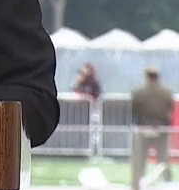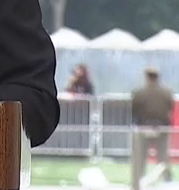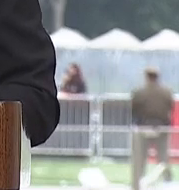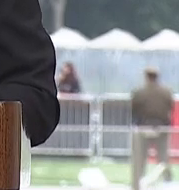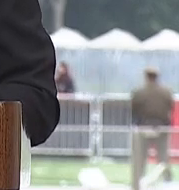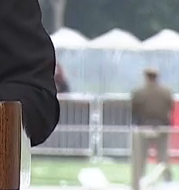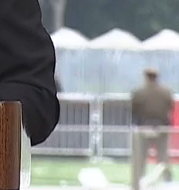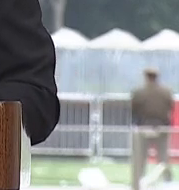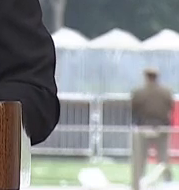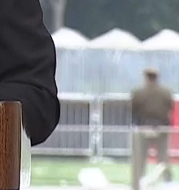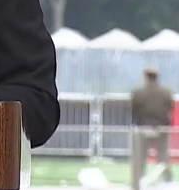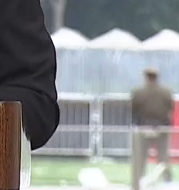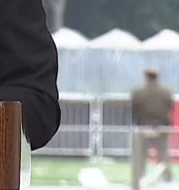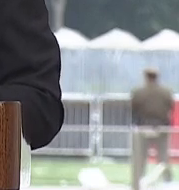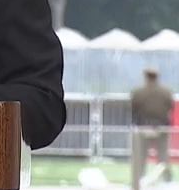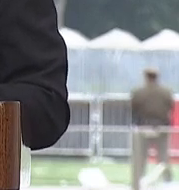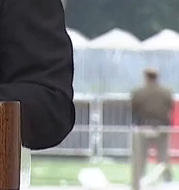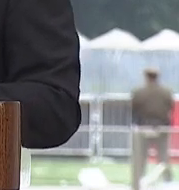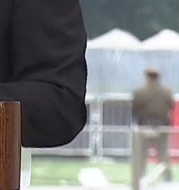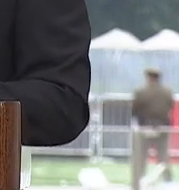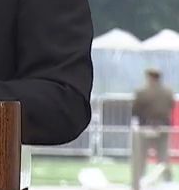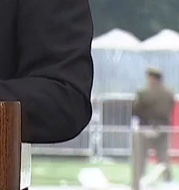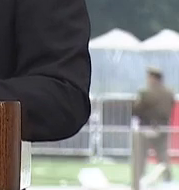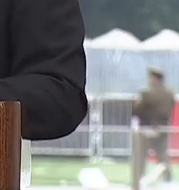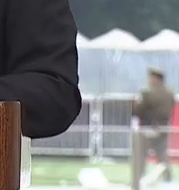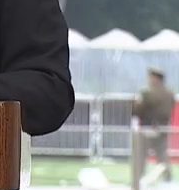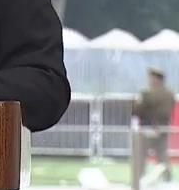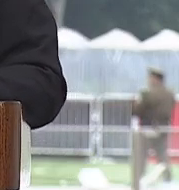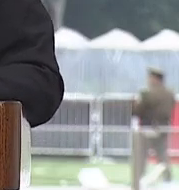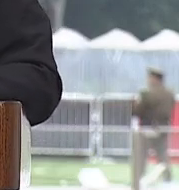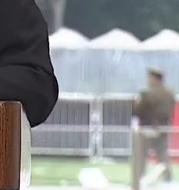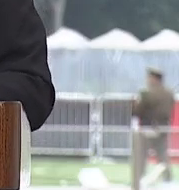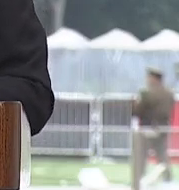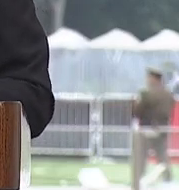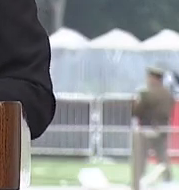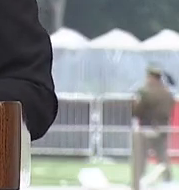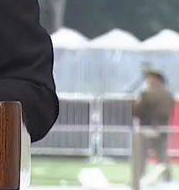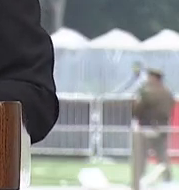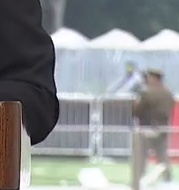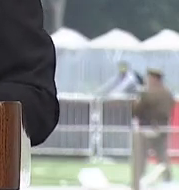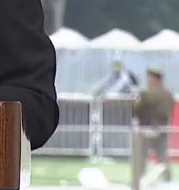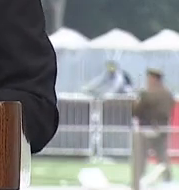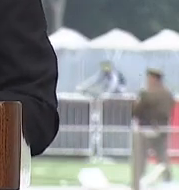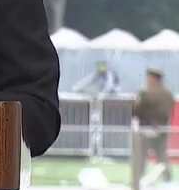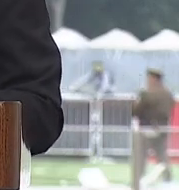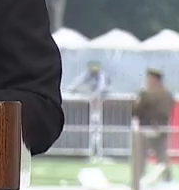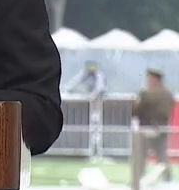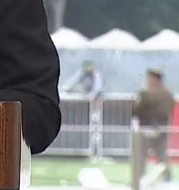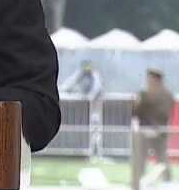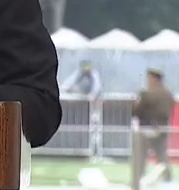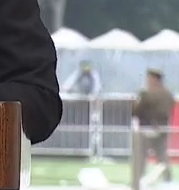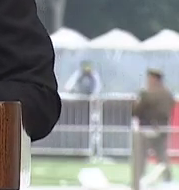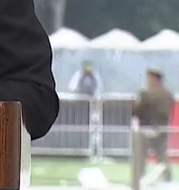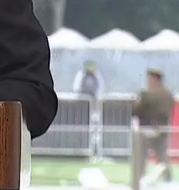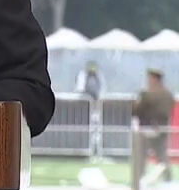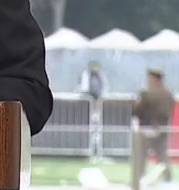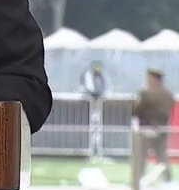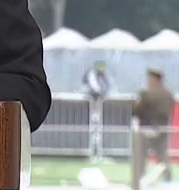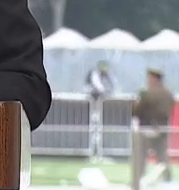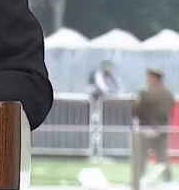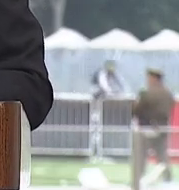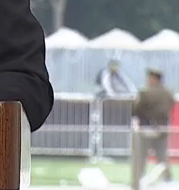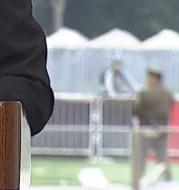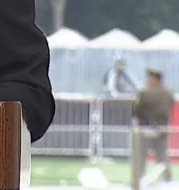de la República que durante el 18 de octubre hubo abusos, ¿no es cierto? Se hicieron cosas excesivas que llegaron a un extremo que no